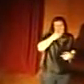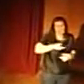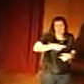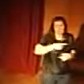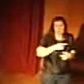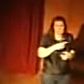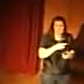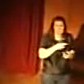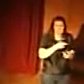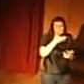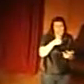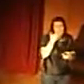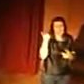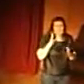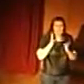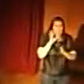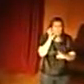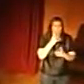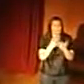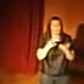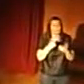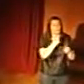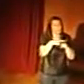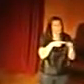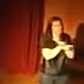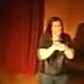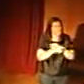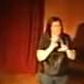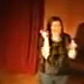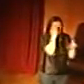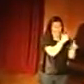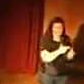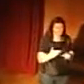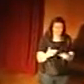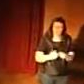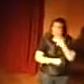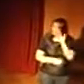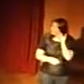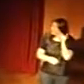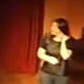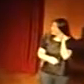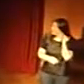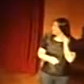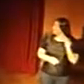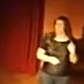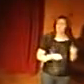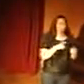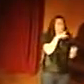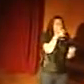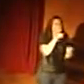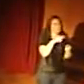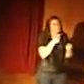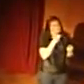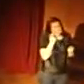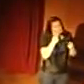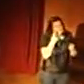que se tenía en el siglo XIX en los distintos géneros pictóricos vamos a ir relativamente de prisa de prisa en el sentido